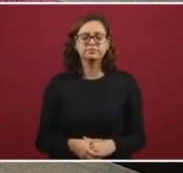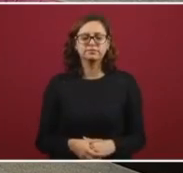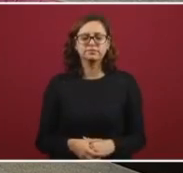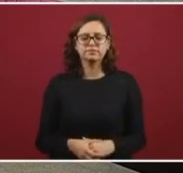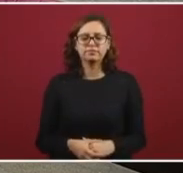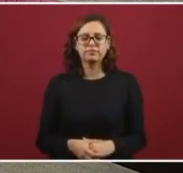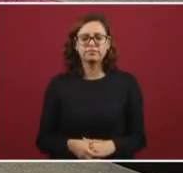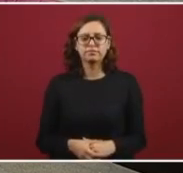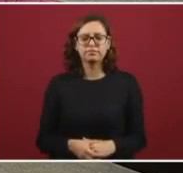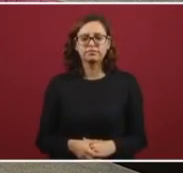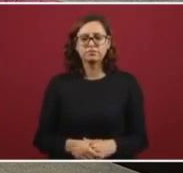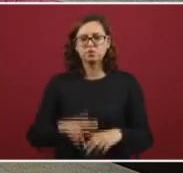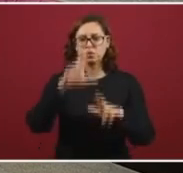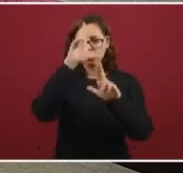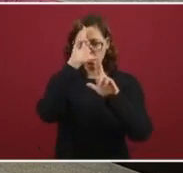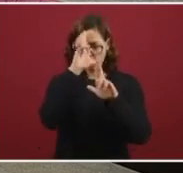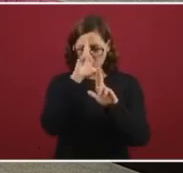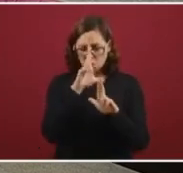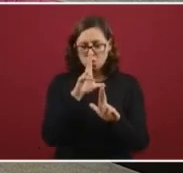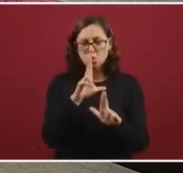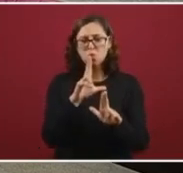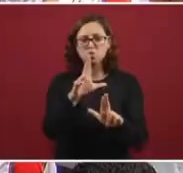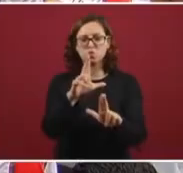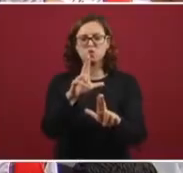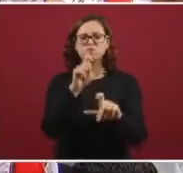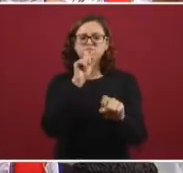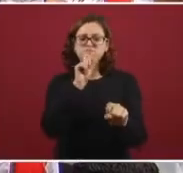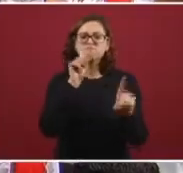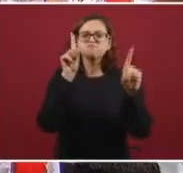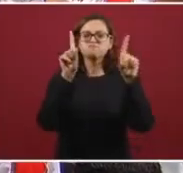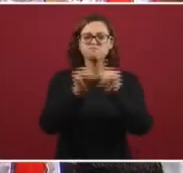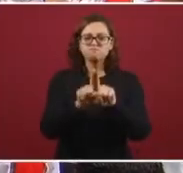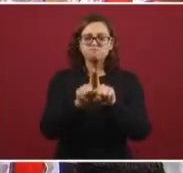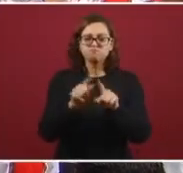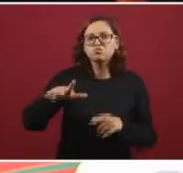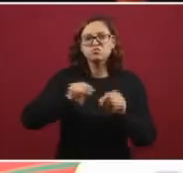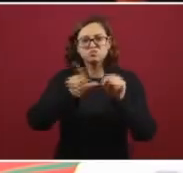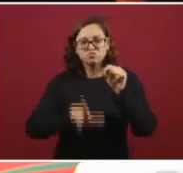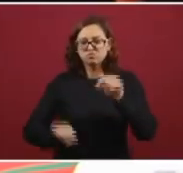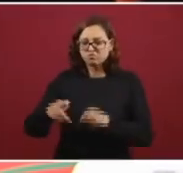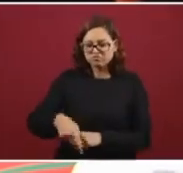y la integridad de nuestro país.